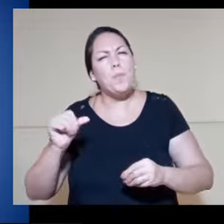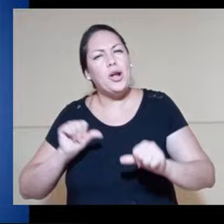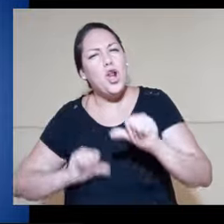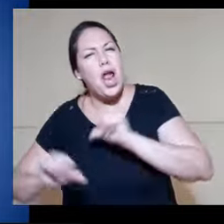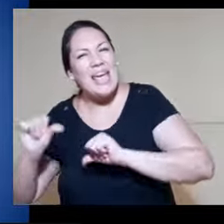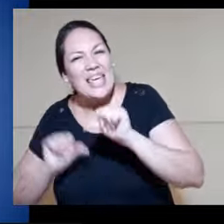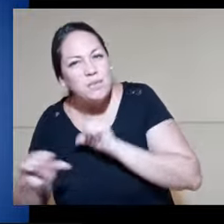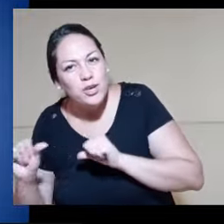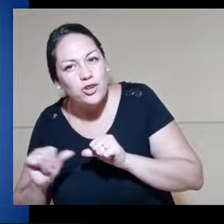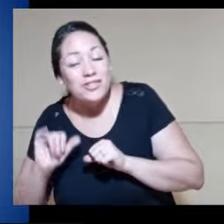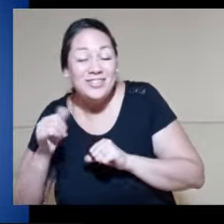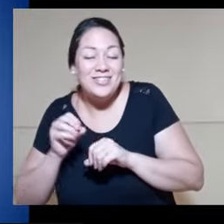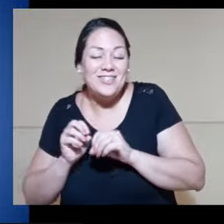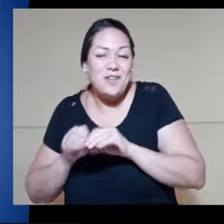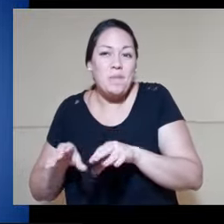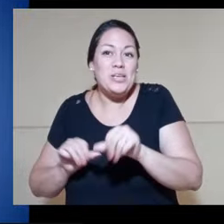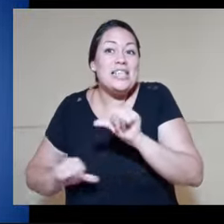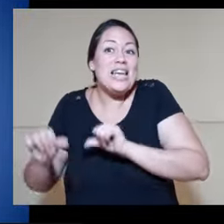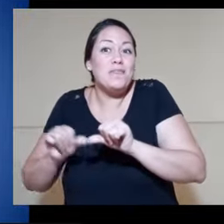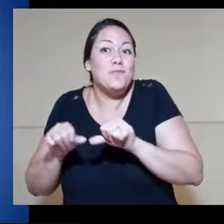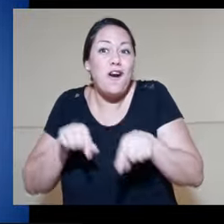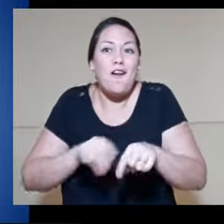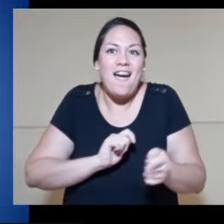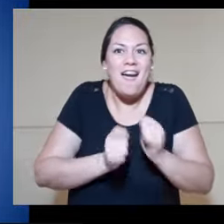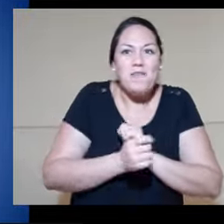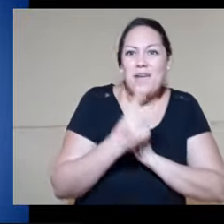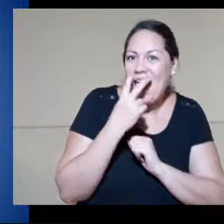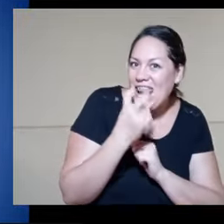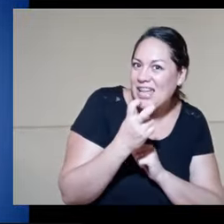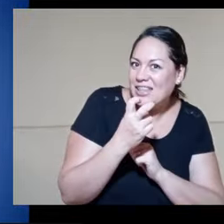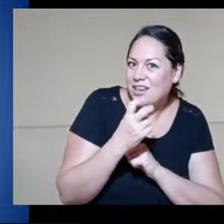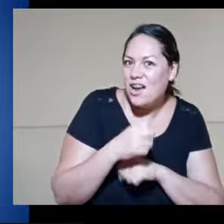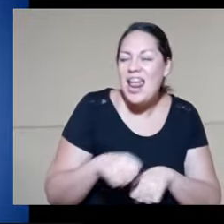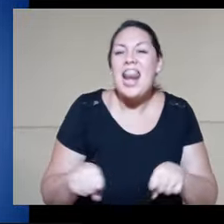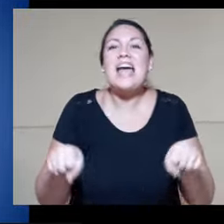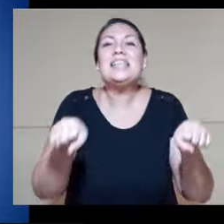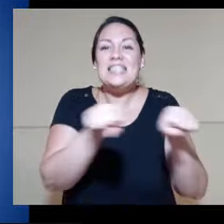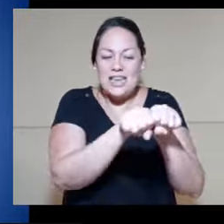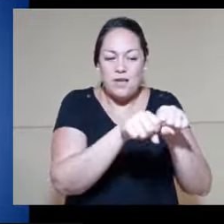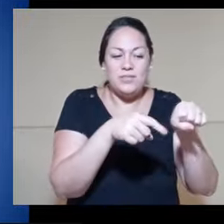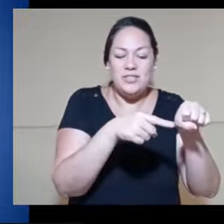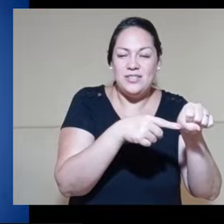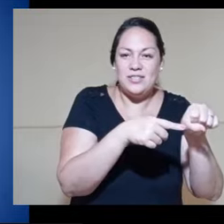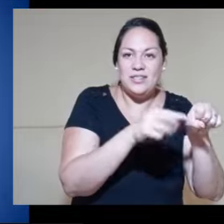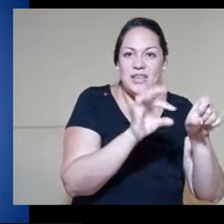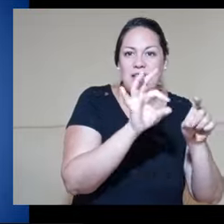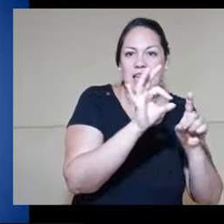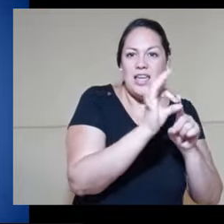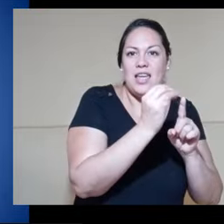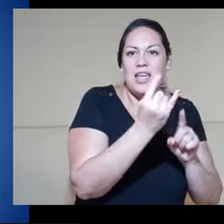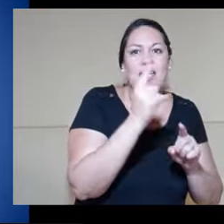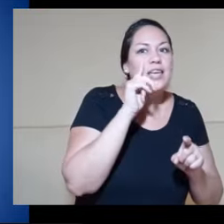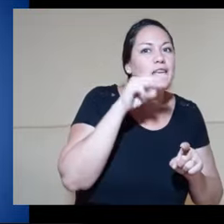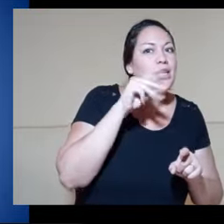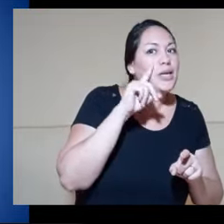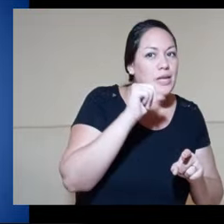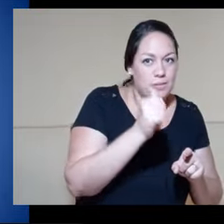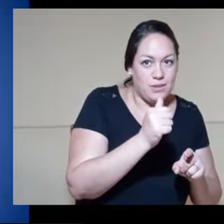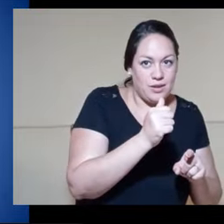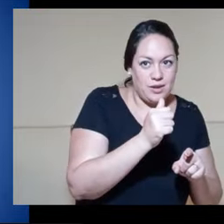Profe, ¿podría Profesor, pero no dijo que era químico. Y sí, al principio es químico, pero ahora es eléctrico. La sinapsis es